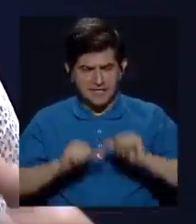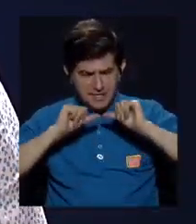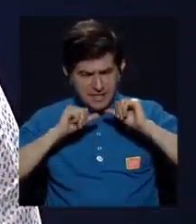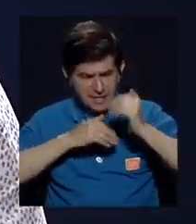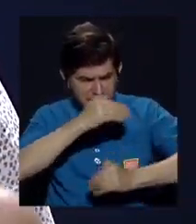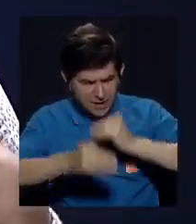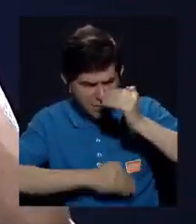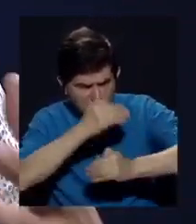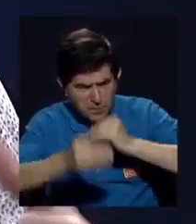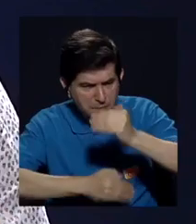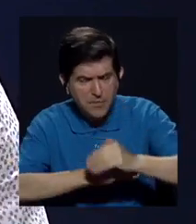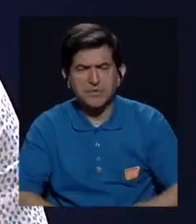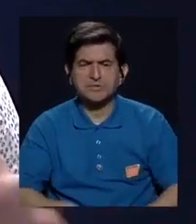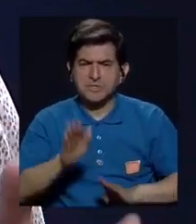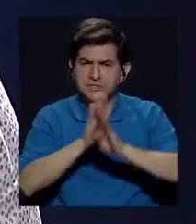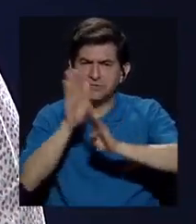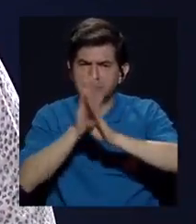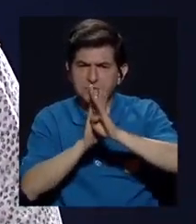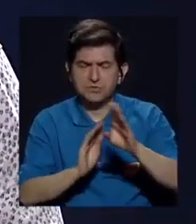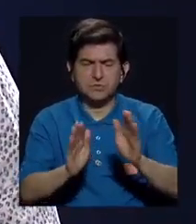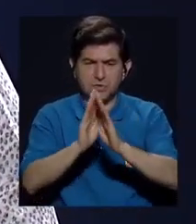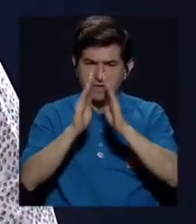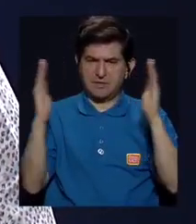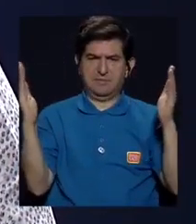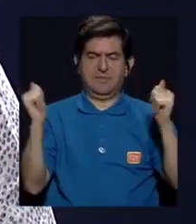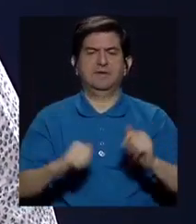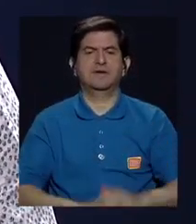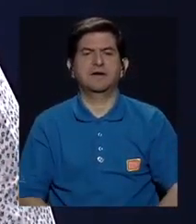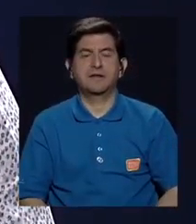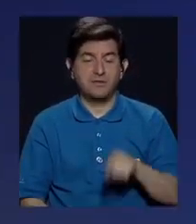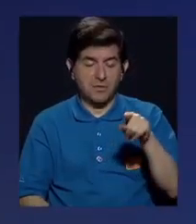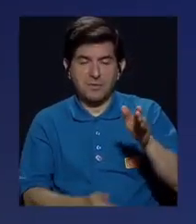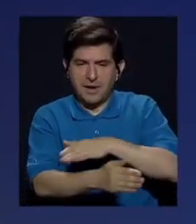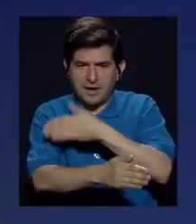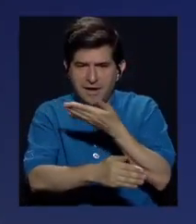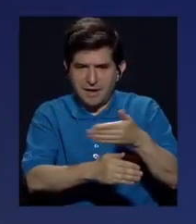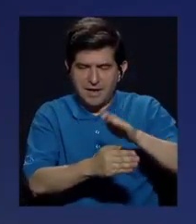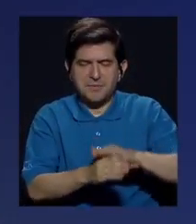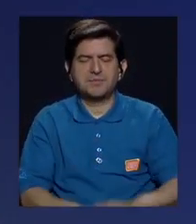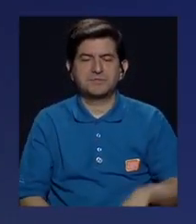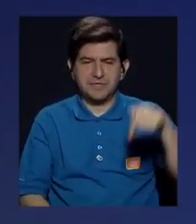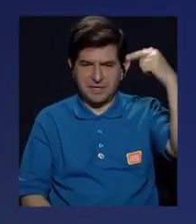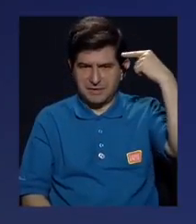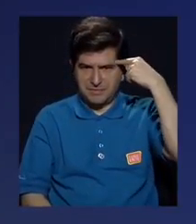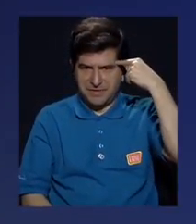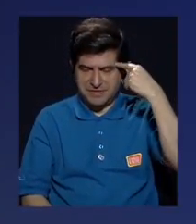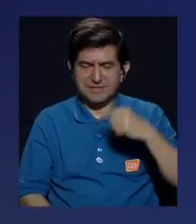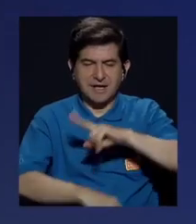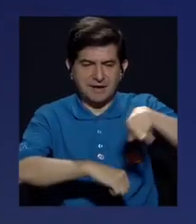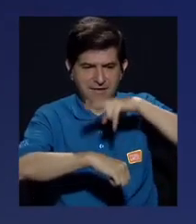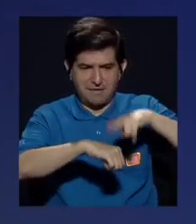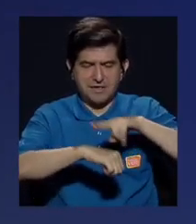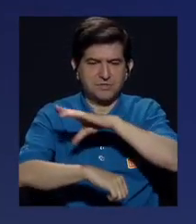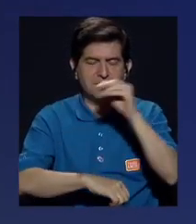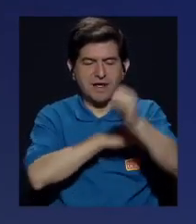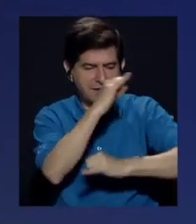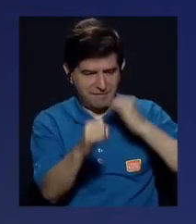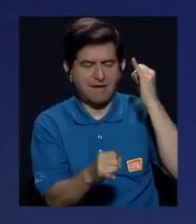sigue desarrollándose, que sigue ampliando la música a nivel tanto nacional